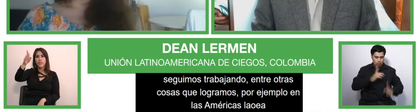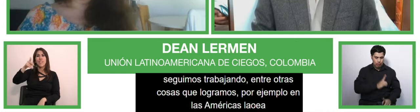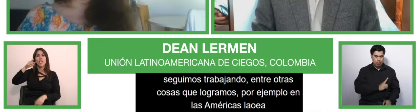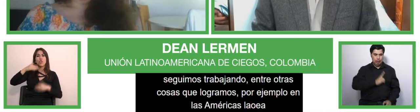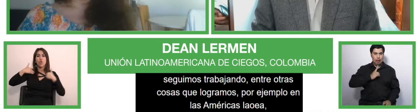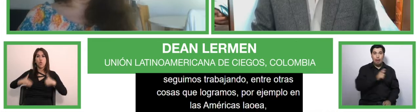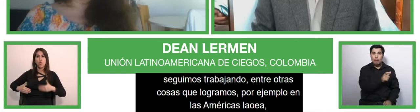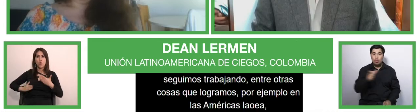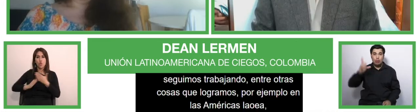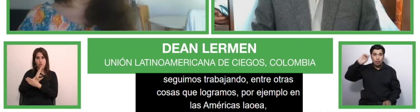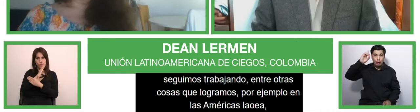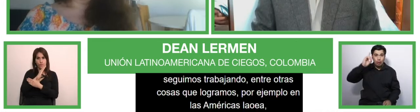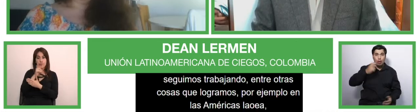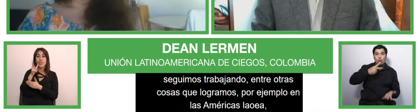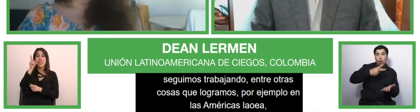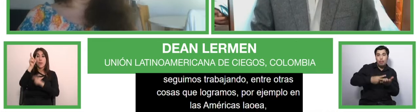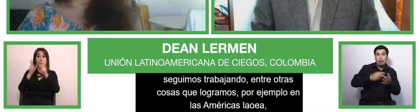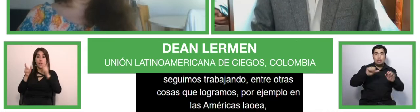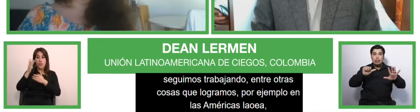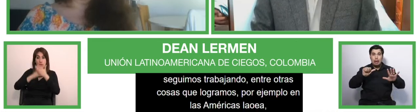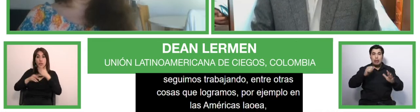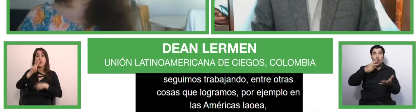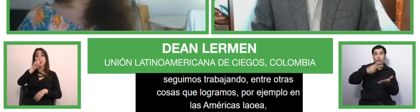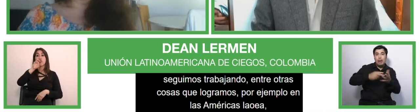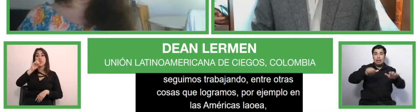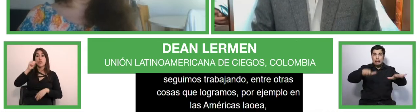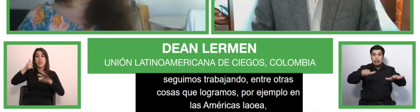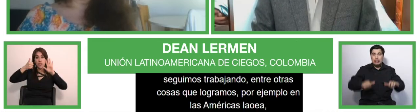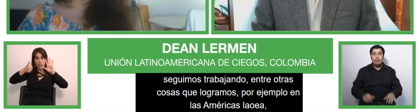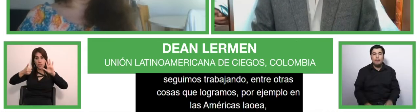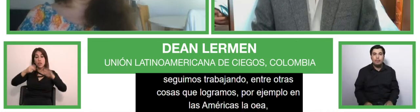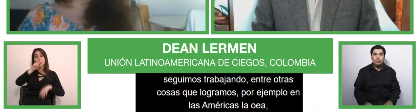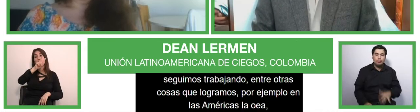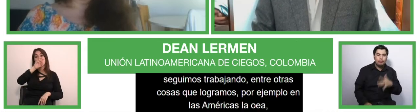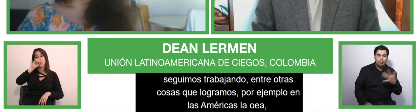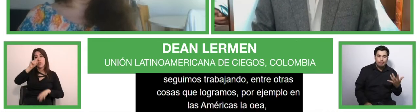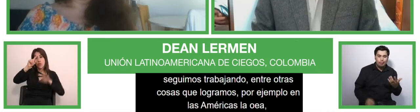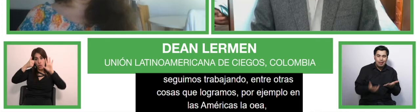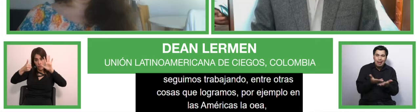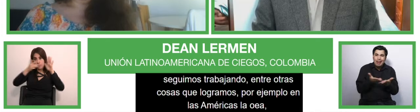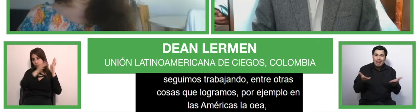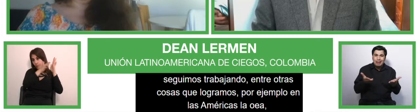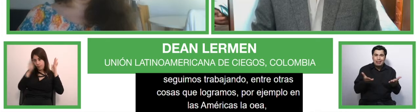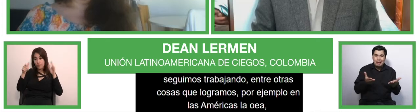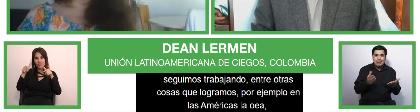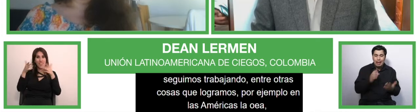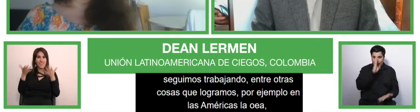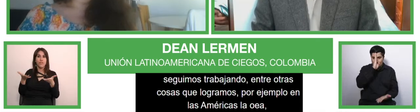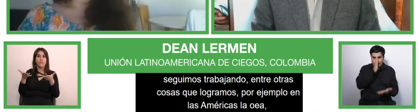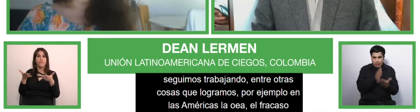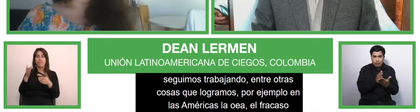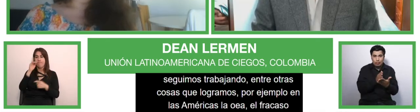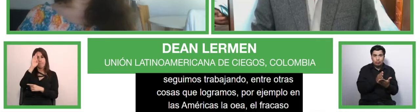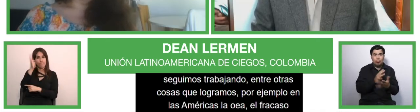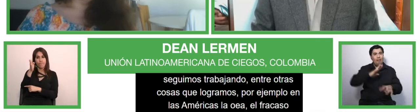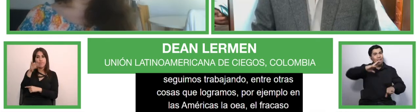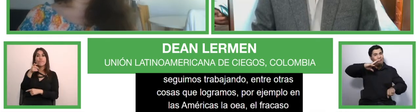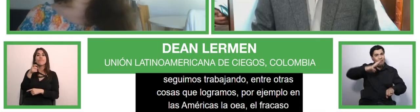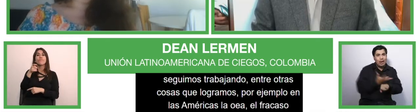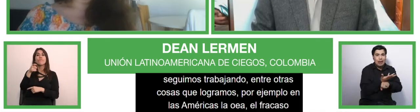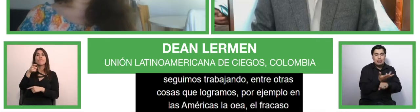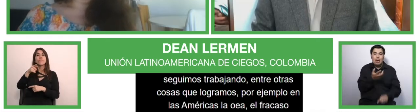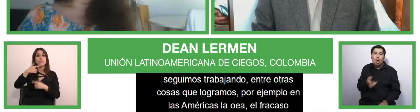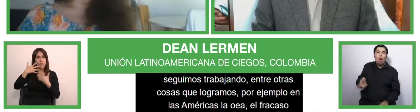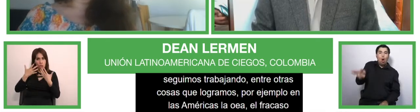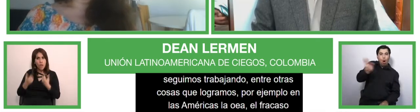discapacidad, 2006-2016, a raíz del fracaso de ese decenio, retomara el tema y aprobara